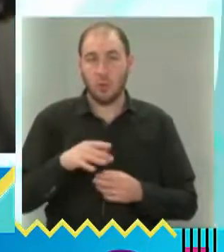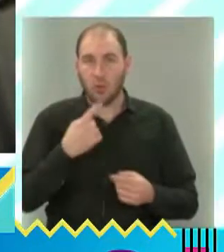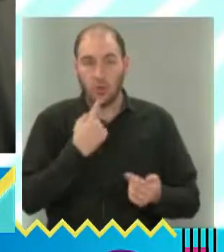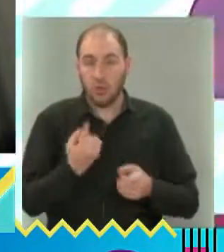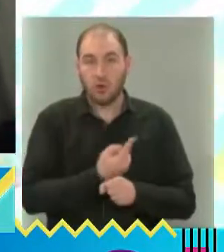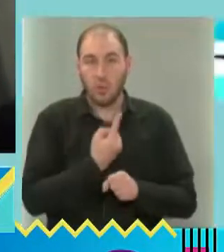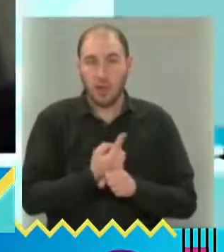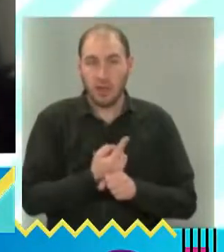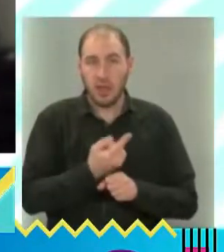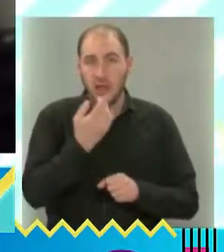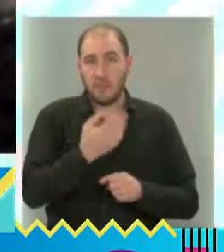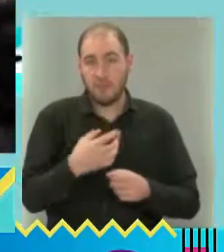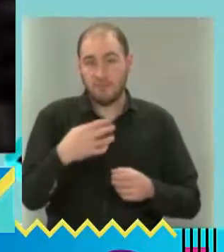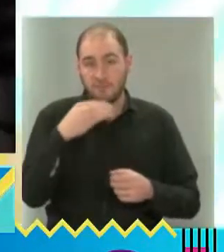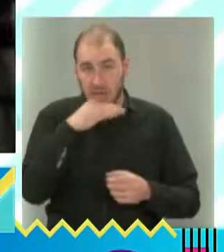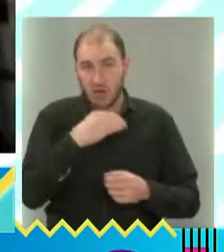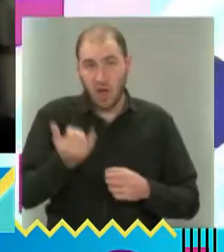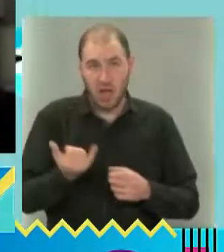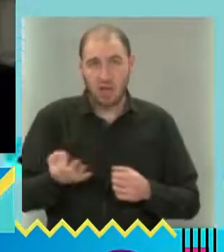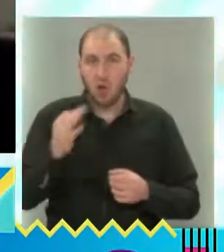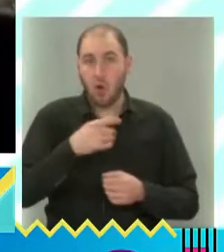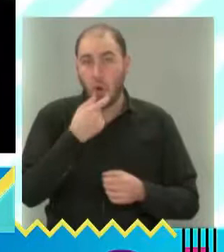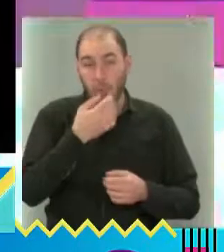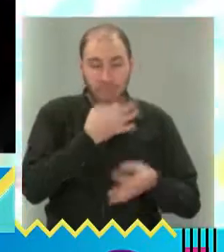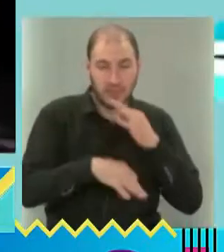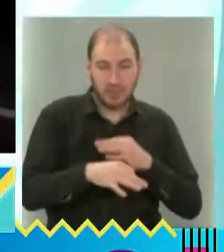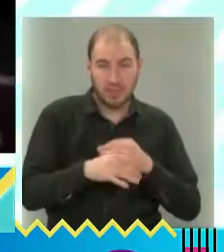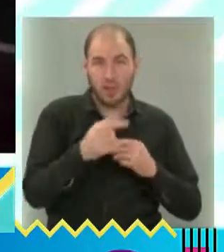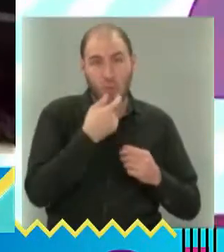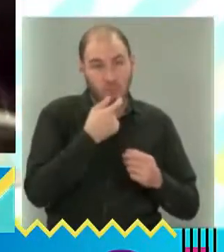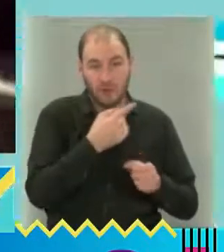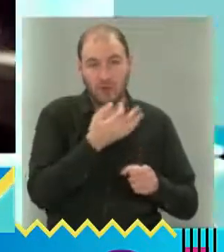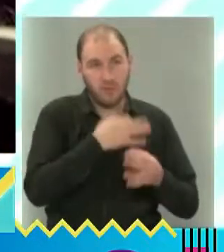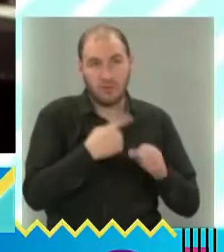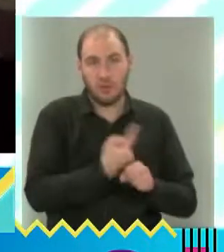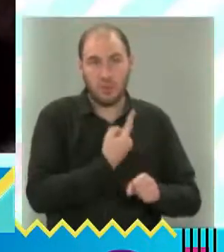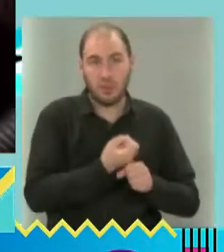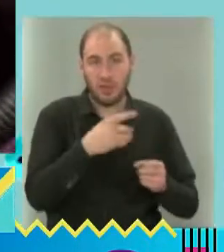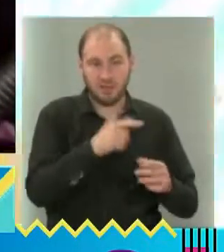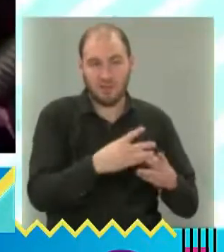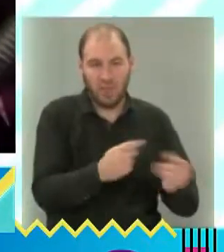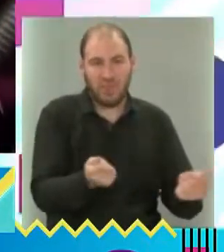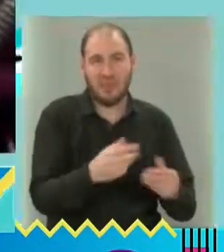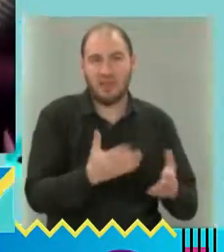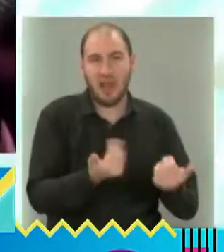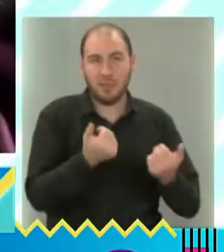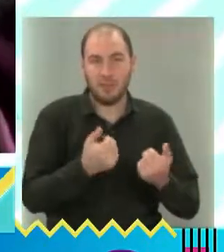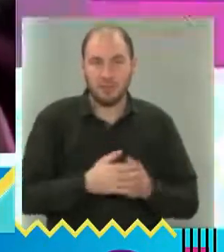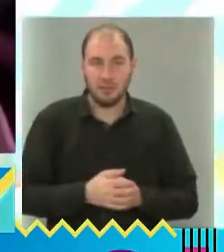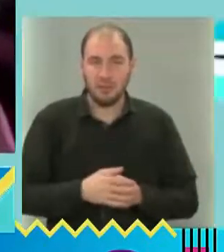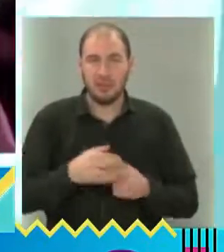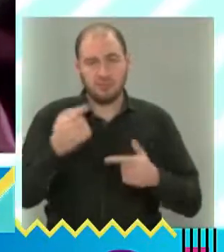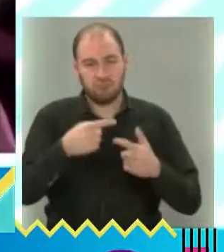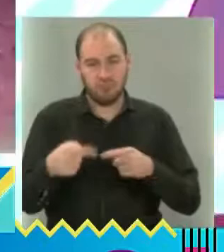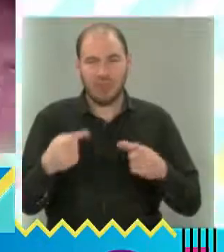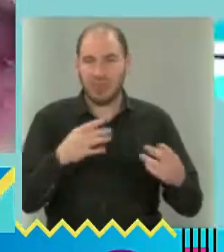especular es o el tenedor de vino o el vendedor de uva. El vendedor de uva menos porque es un producto perecedero. O sea que se da una